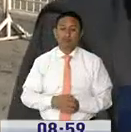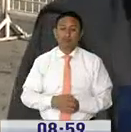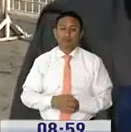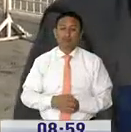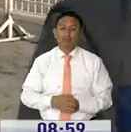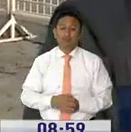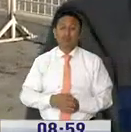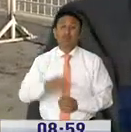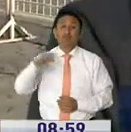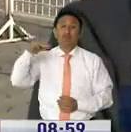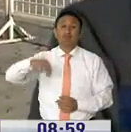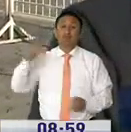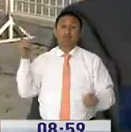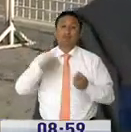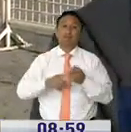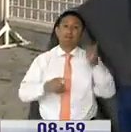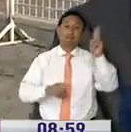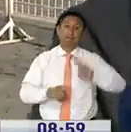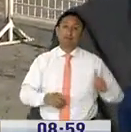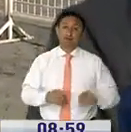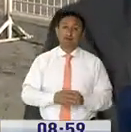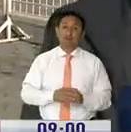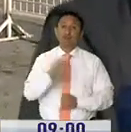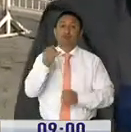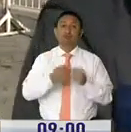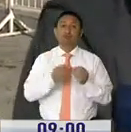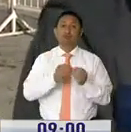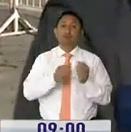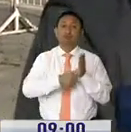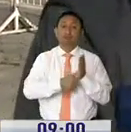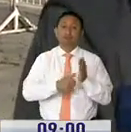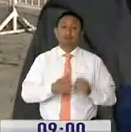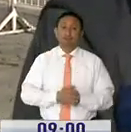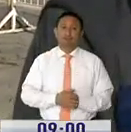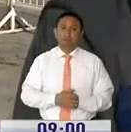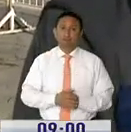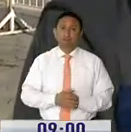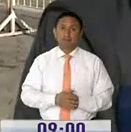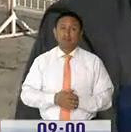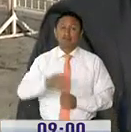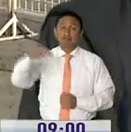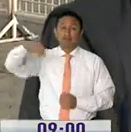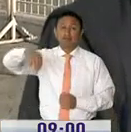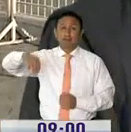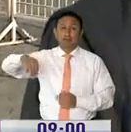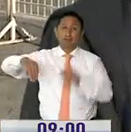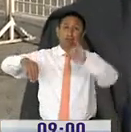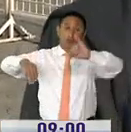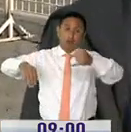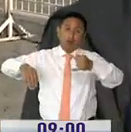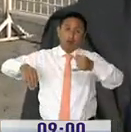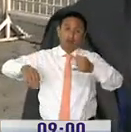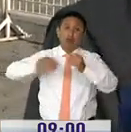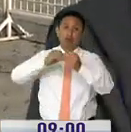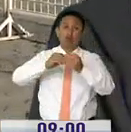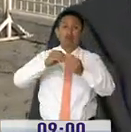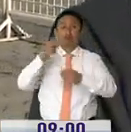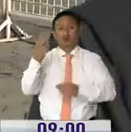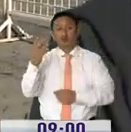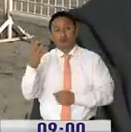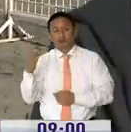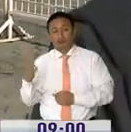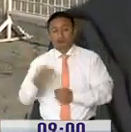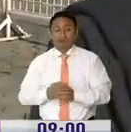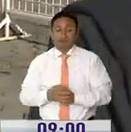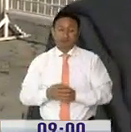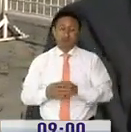funcionar del día martes a viernes, acorde al último dígito de cédula, siendo los martes y los jueves para los números pares y los